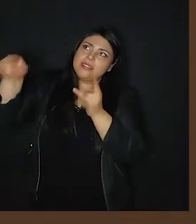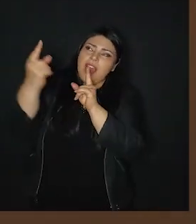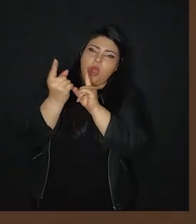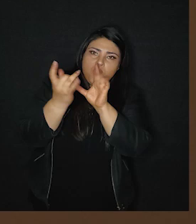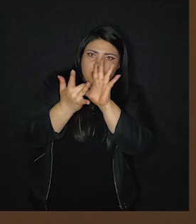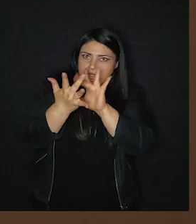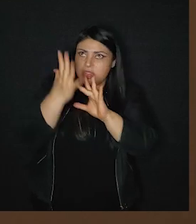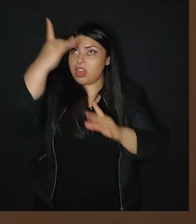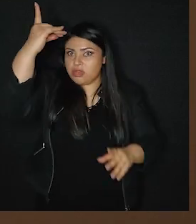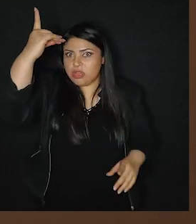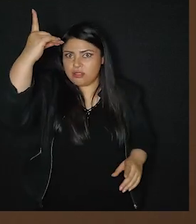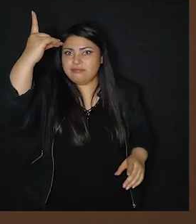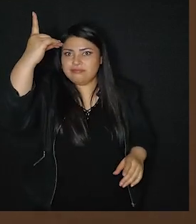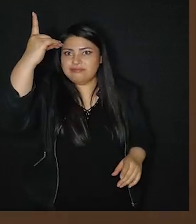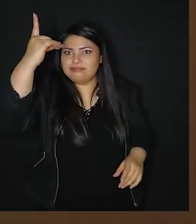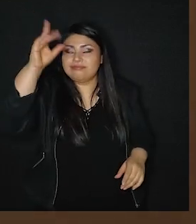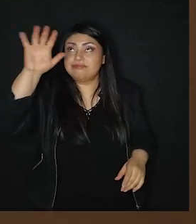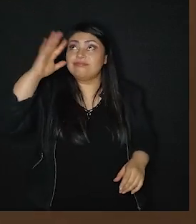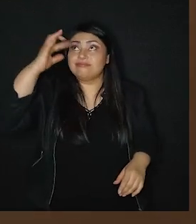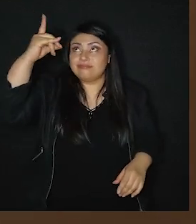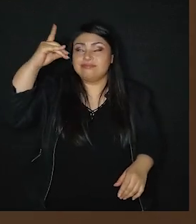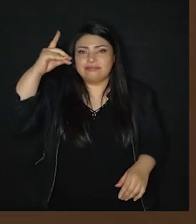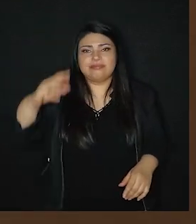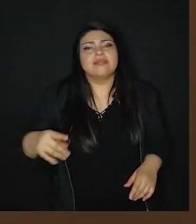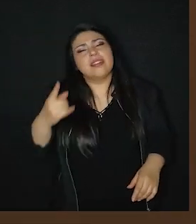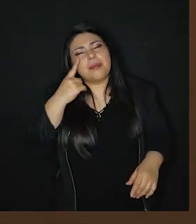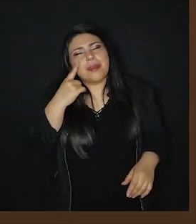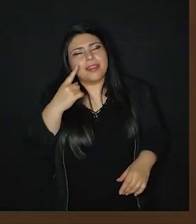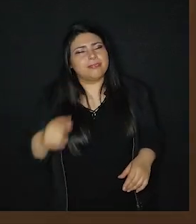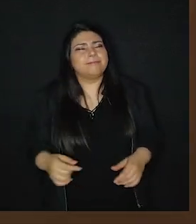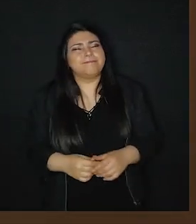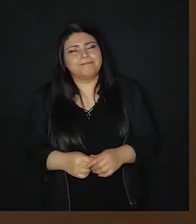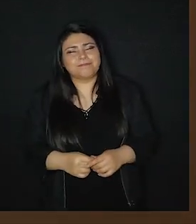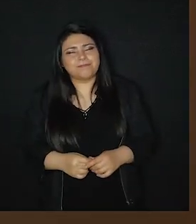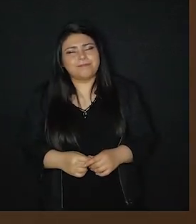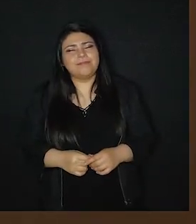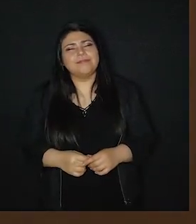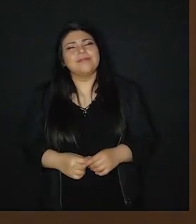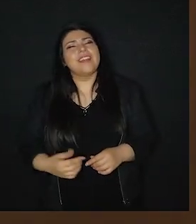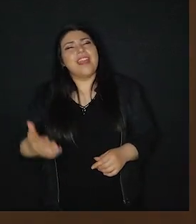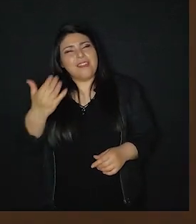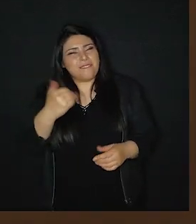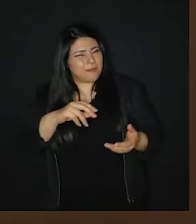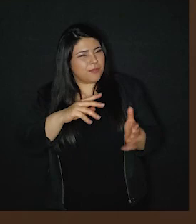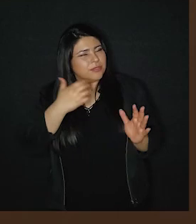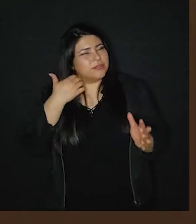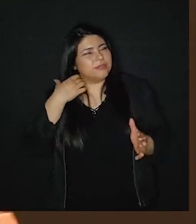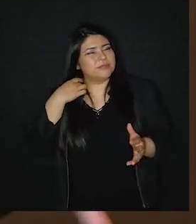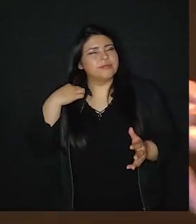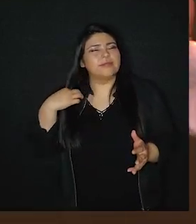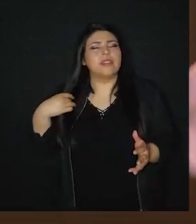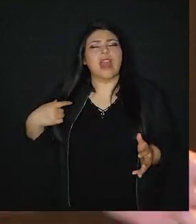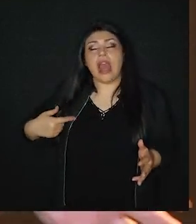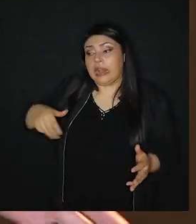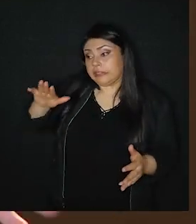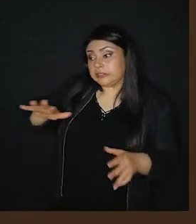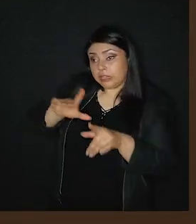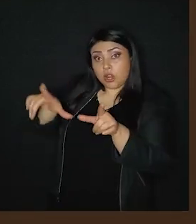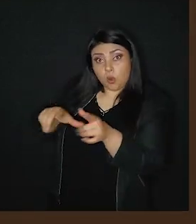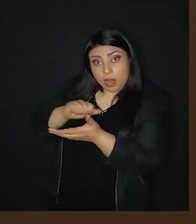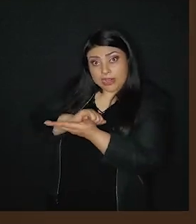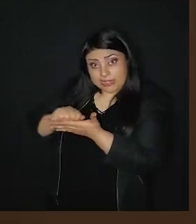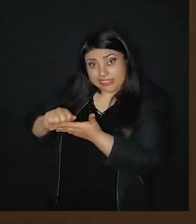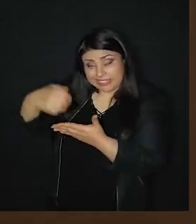quiero ir concluyendo por temas de tiempo y acompañarme con esta idea está el lugar Santo